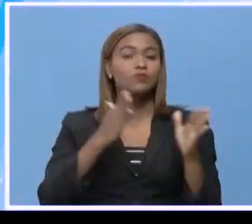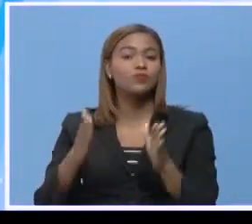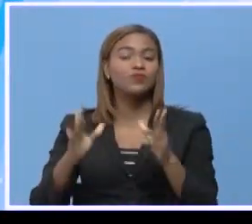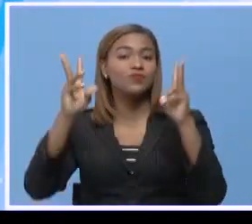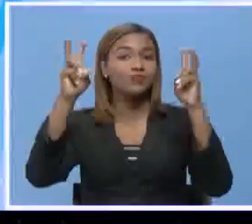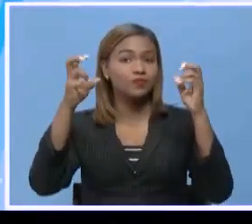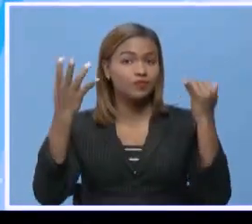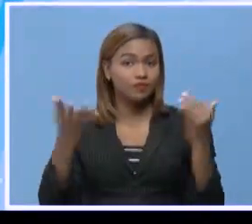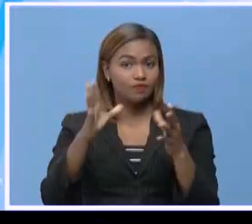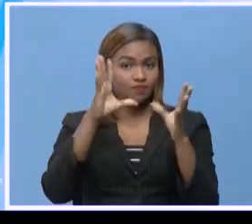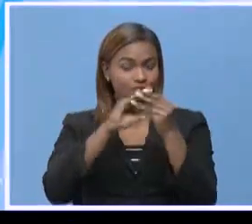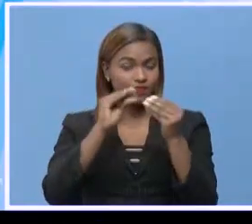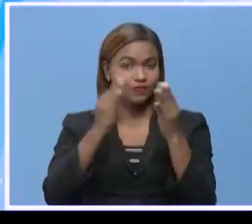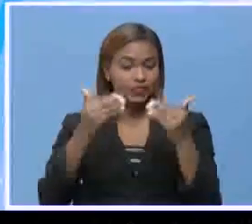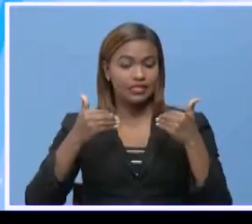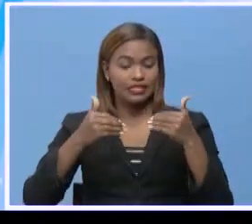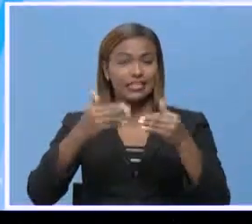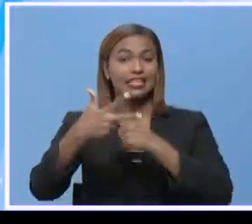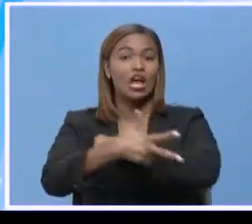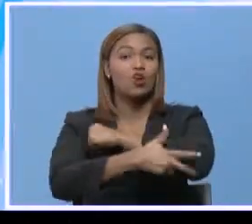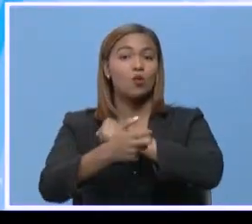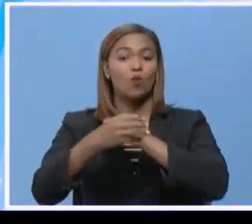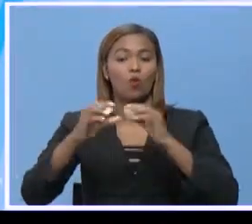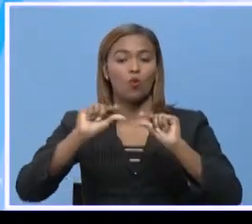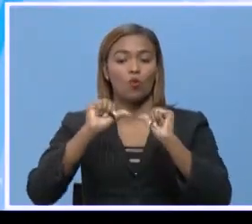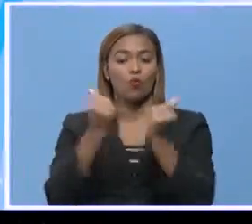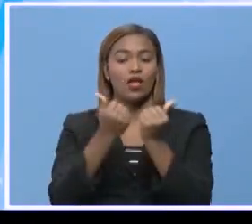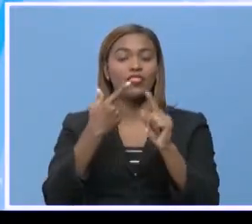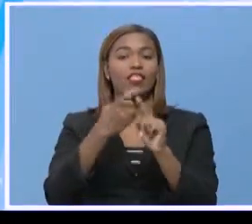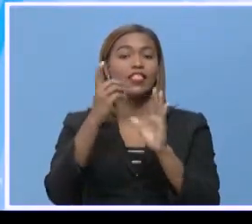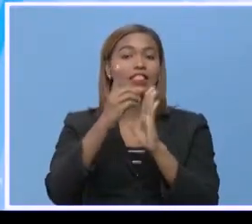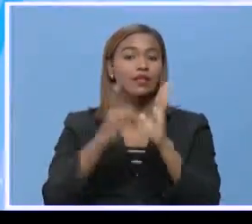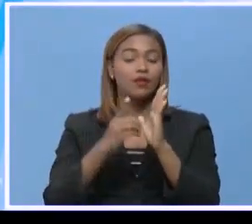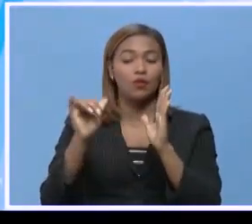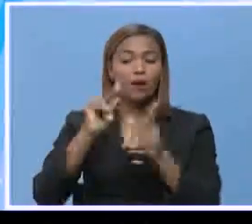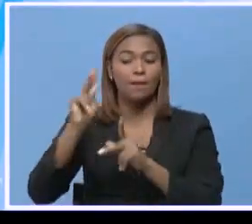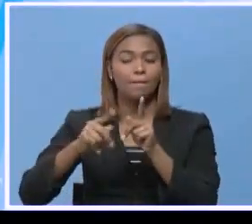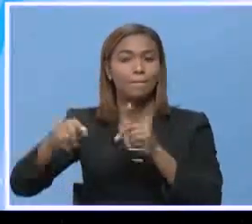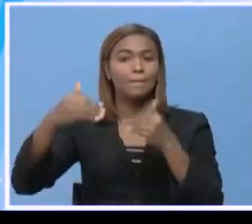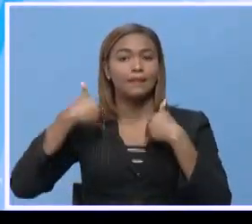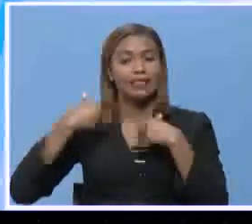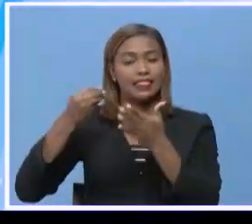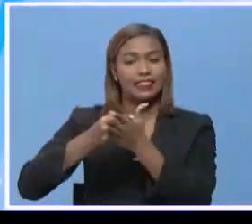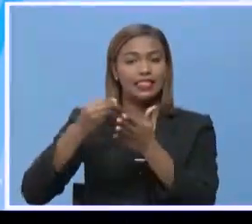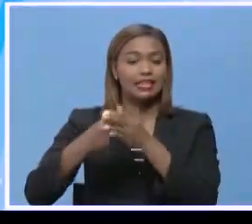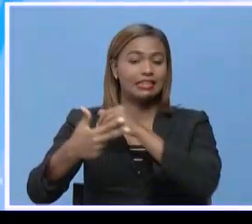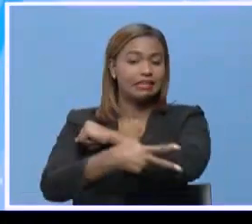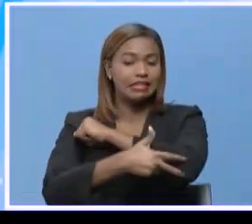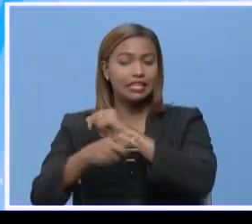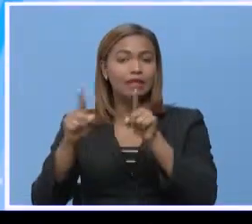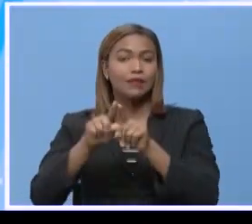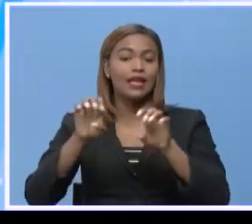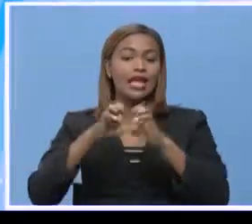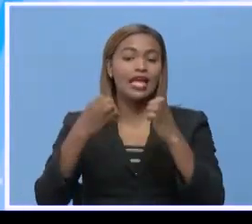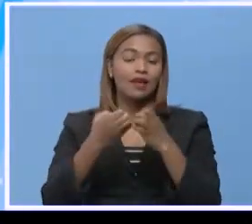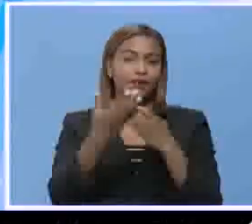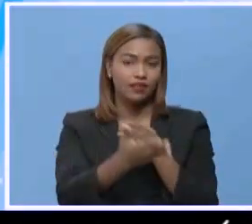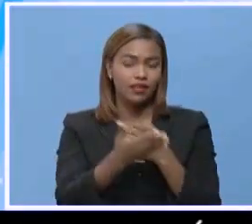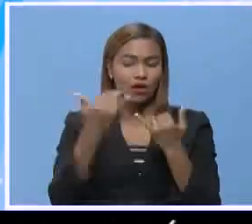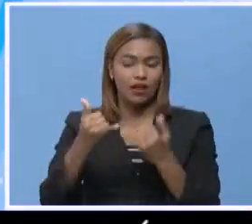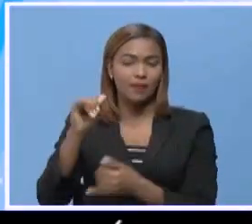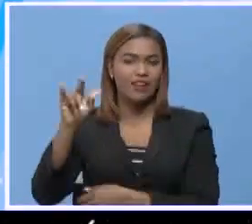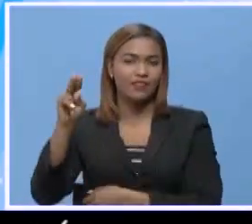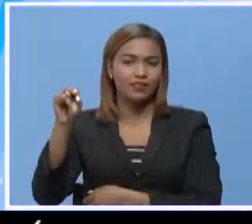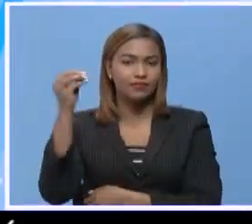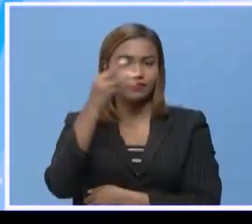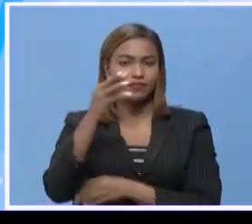de tema y escuchen bien. Realizan robo en una cooperativa en Dajabón y los antisociales cargaron con dinero y equipos ganaderos. Melvin Toribio